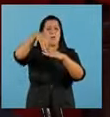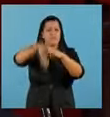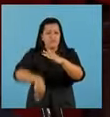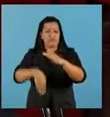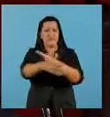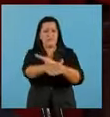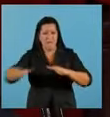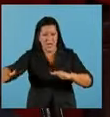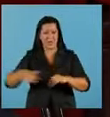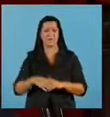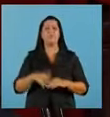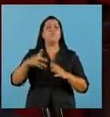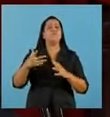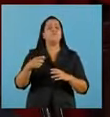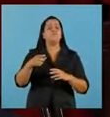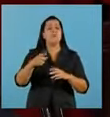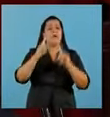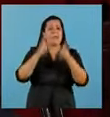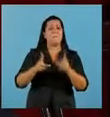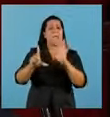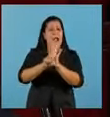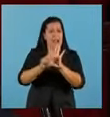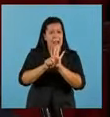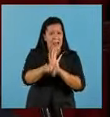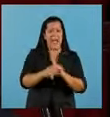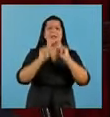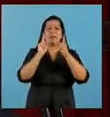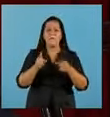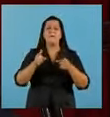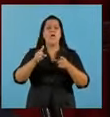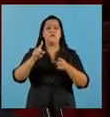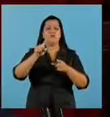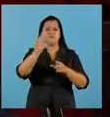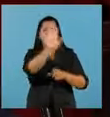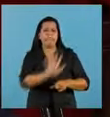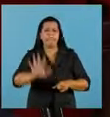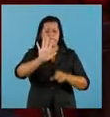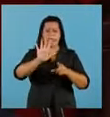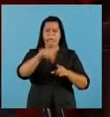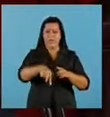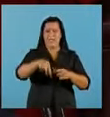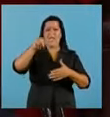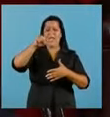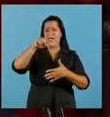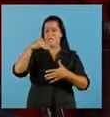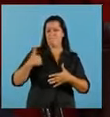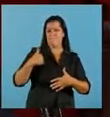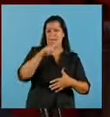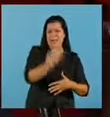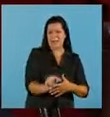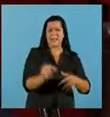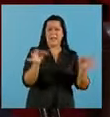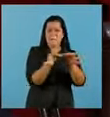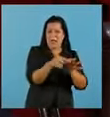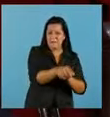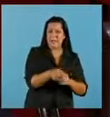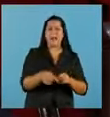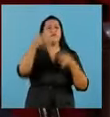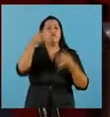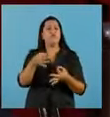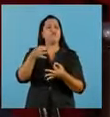La adopción de la ley y la publicación de las coordenadas de la Plataforma Continental Argentina incrementarán la seguridad jurídica para